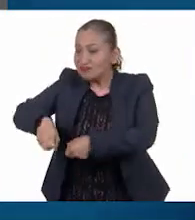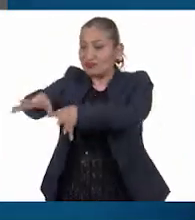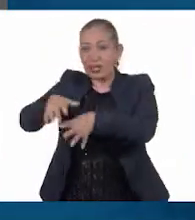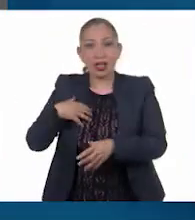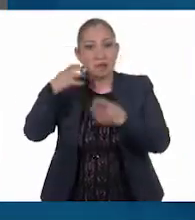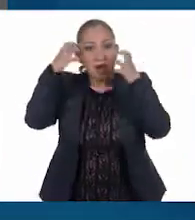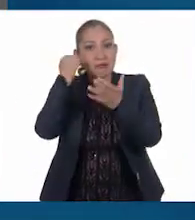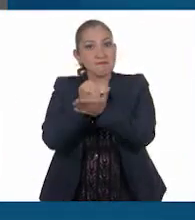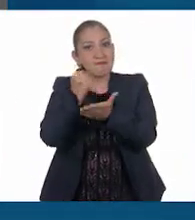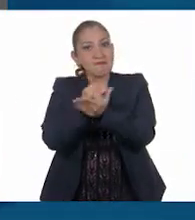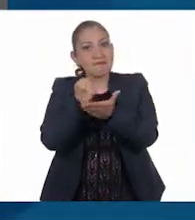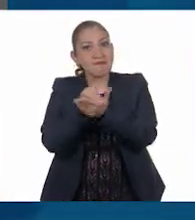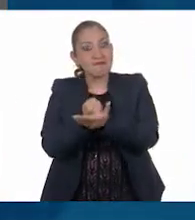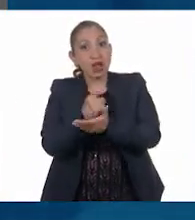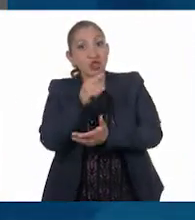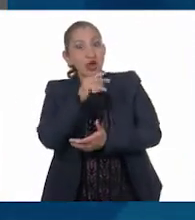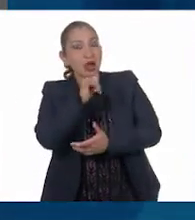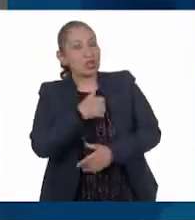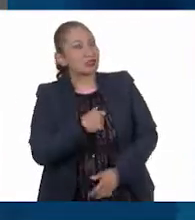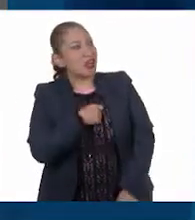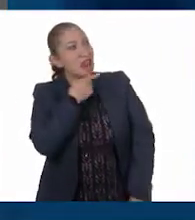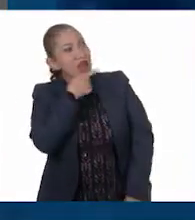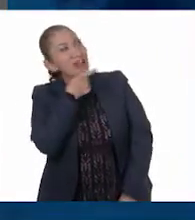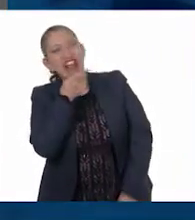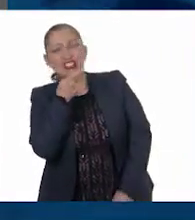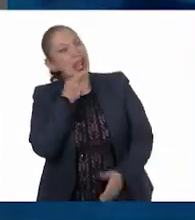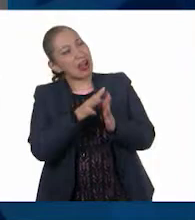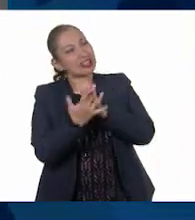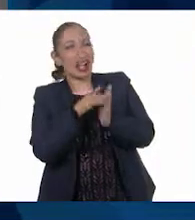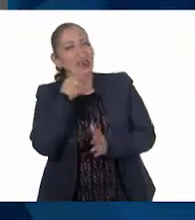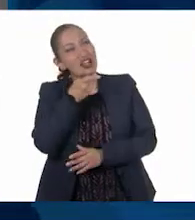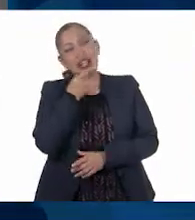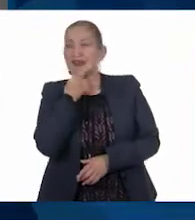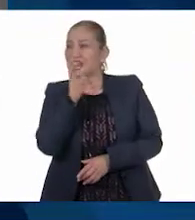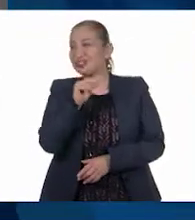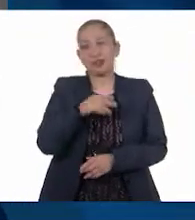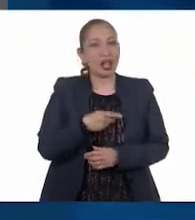a fuerza. Trucas seguía diciéndole a su mamá: ¡Ambuy díla, da